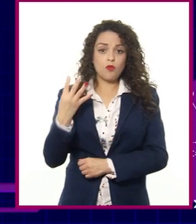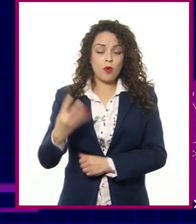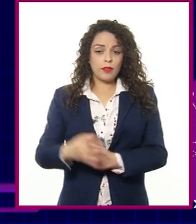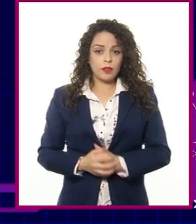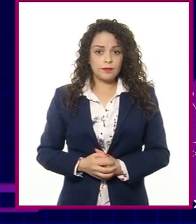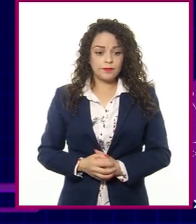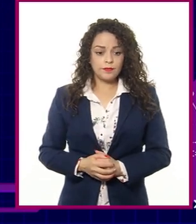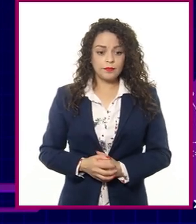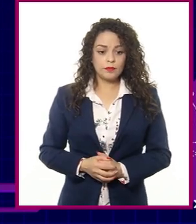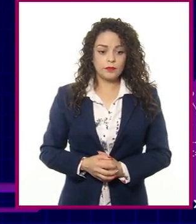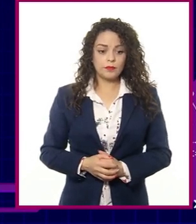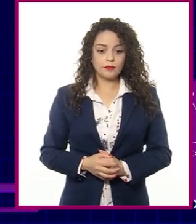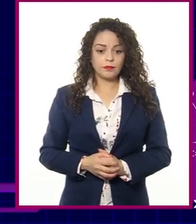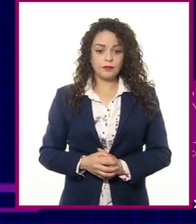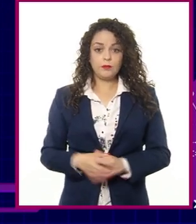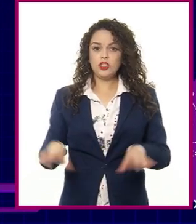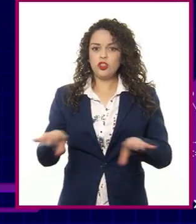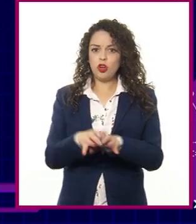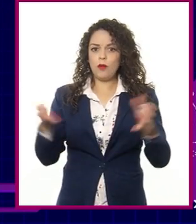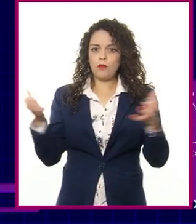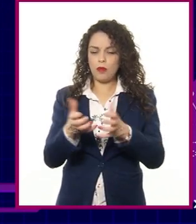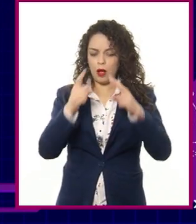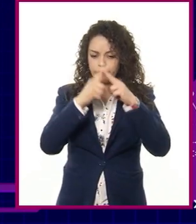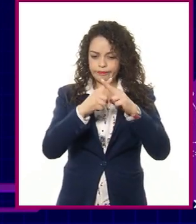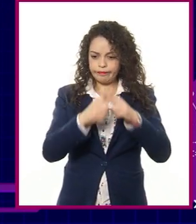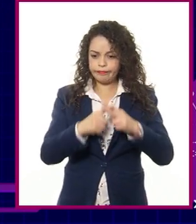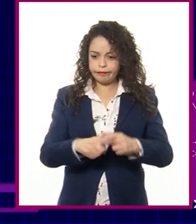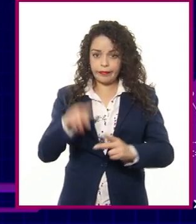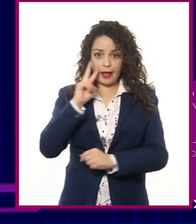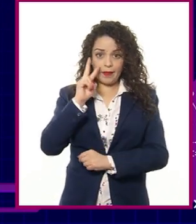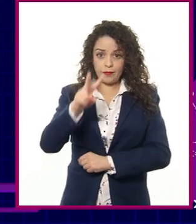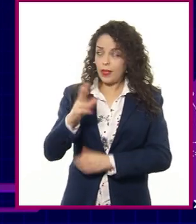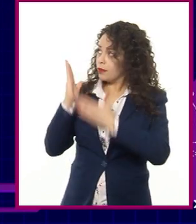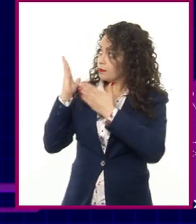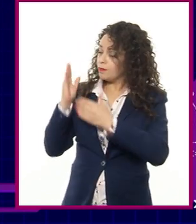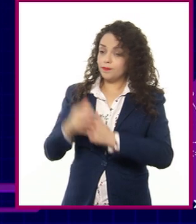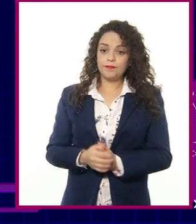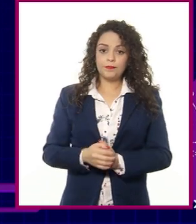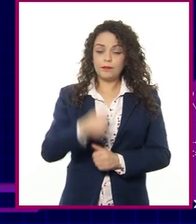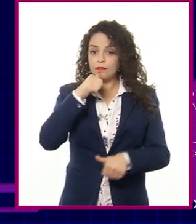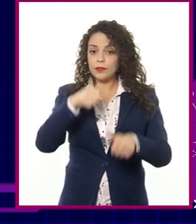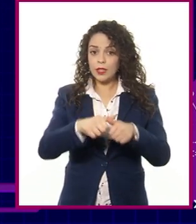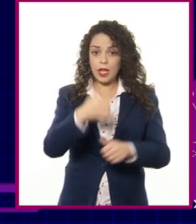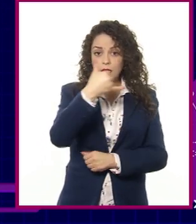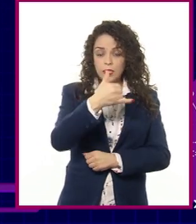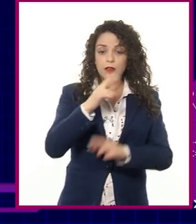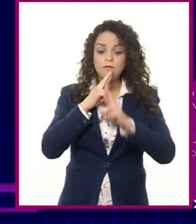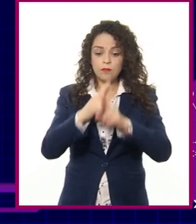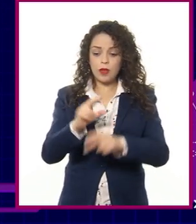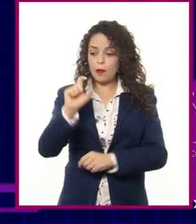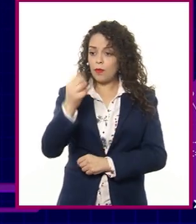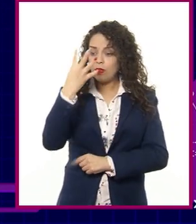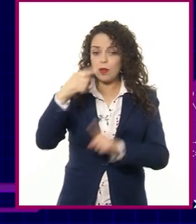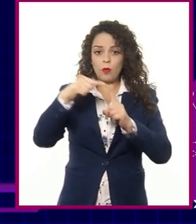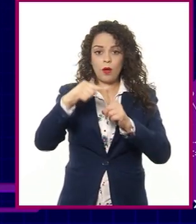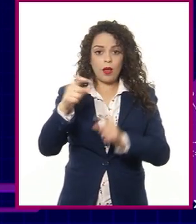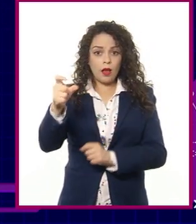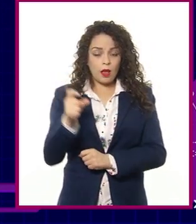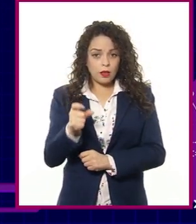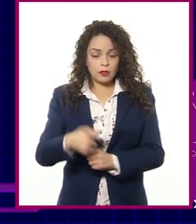corresponde 4. La expresión algebraica que se le relaciona es y igual a 24 entre